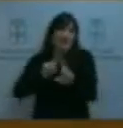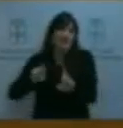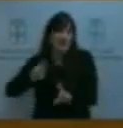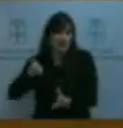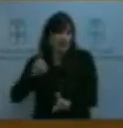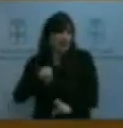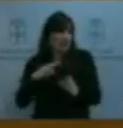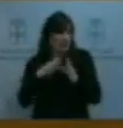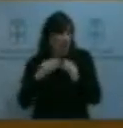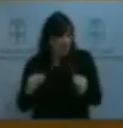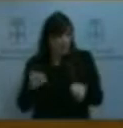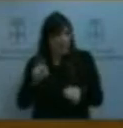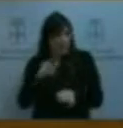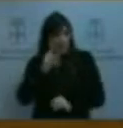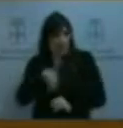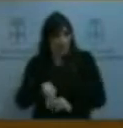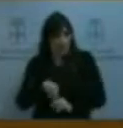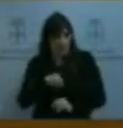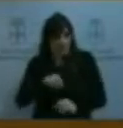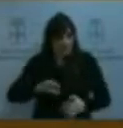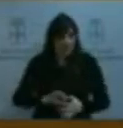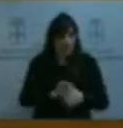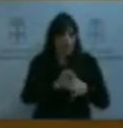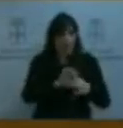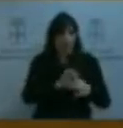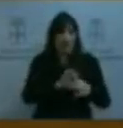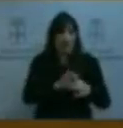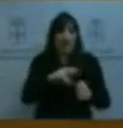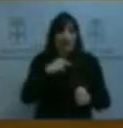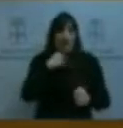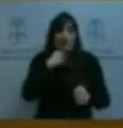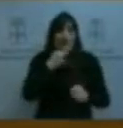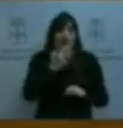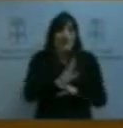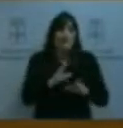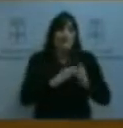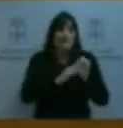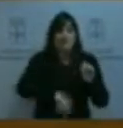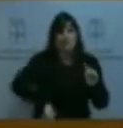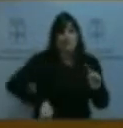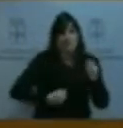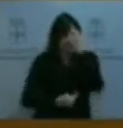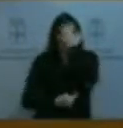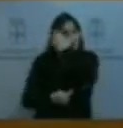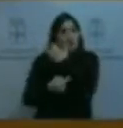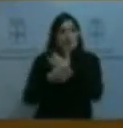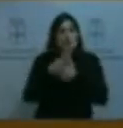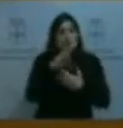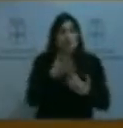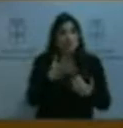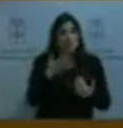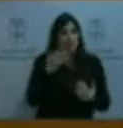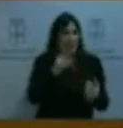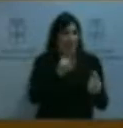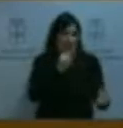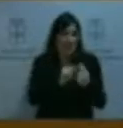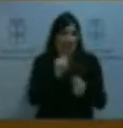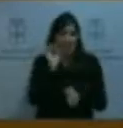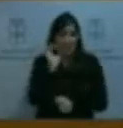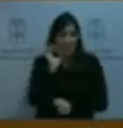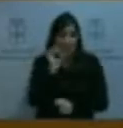con la intervención del portavoz de Podemos, porque, conociendo ya la discusión en la ponencia, hombre, no creí que iba a llegar el grado